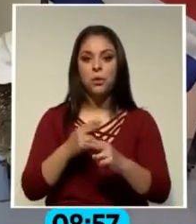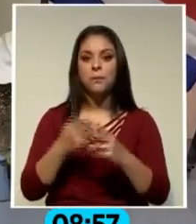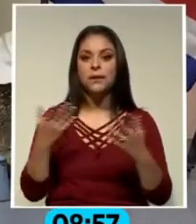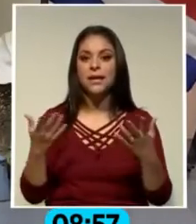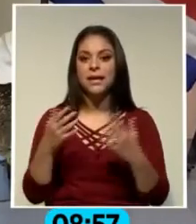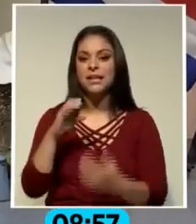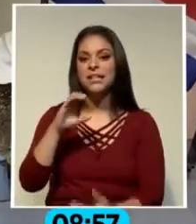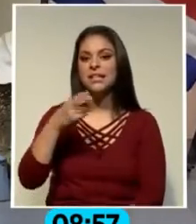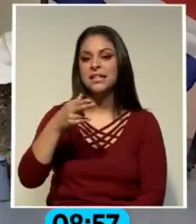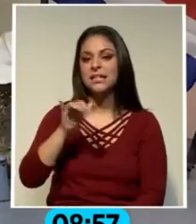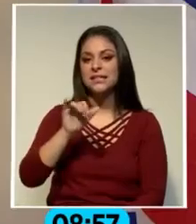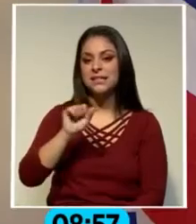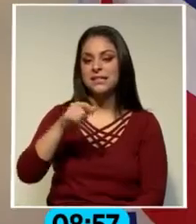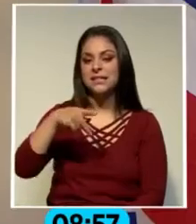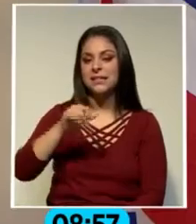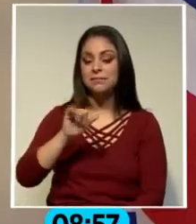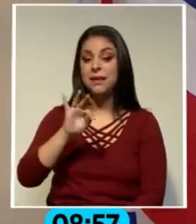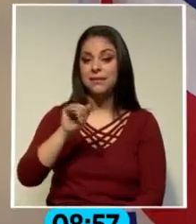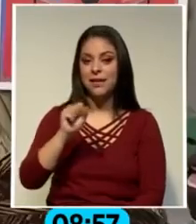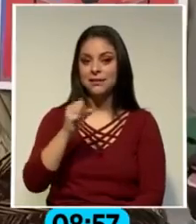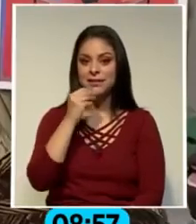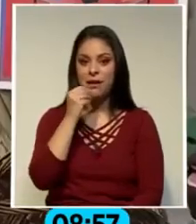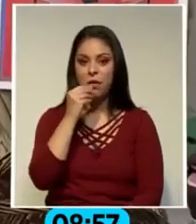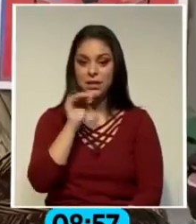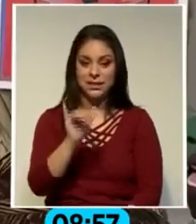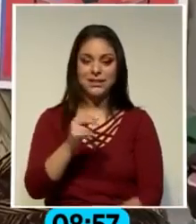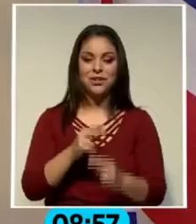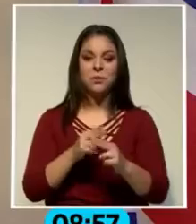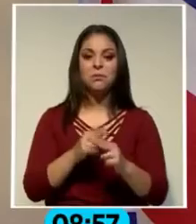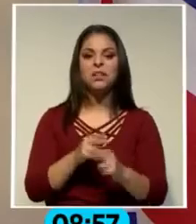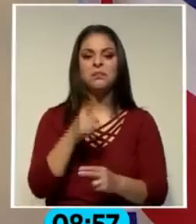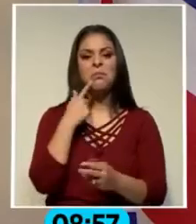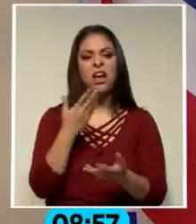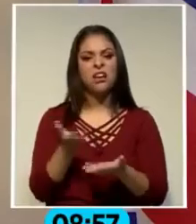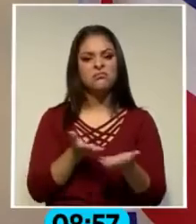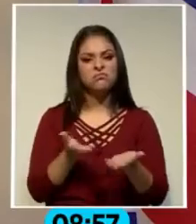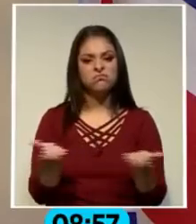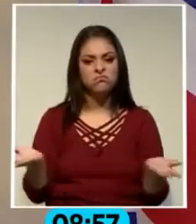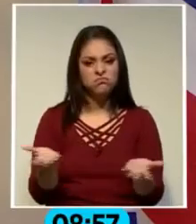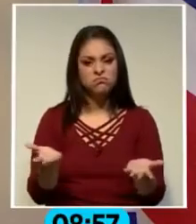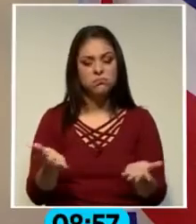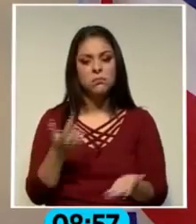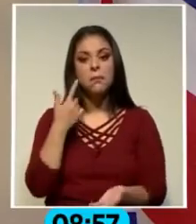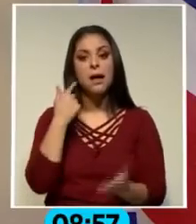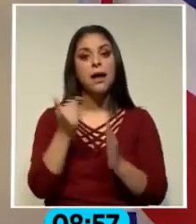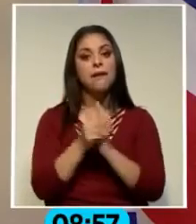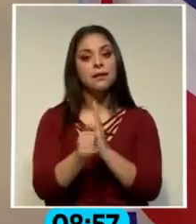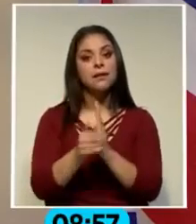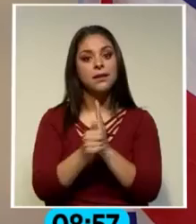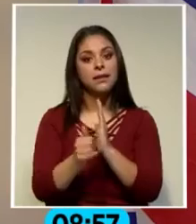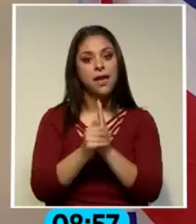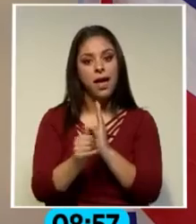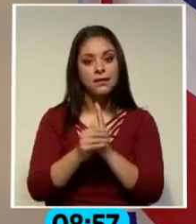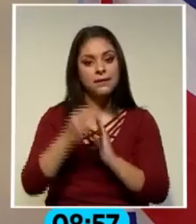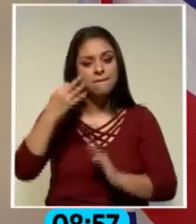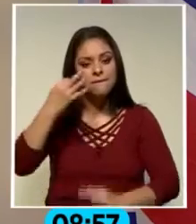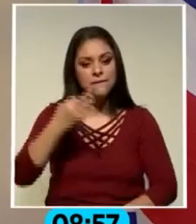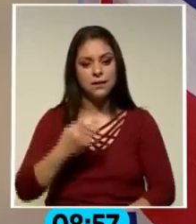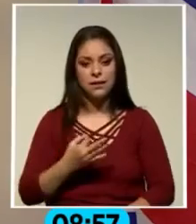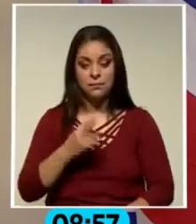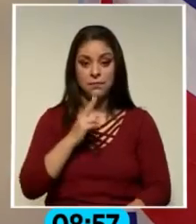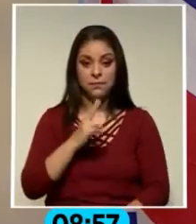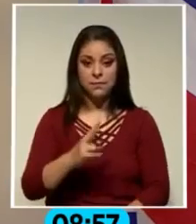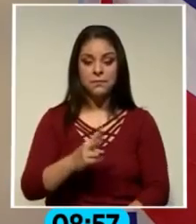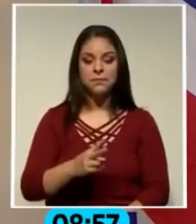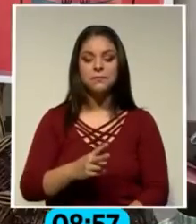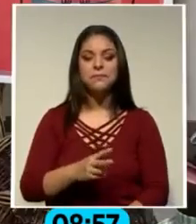Chispitas de sabores. Se llama nuestro emprendimiento, ese era el nombre. ¿Y para qué nos sirve? Eso nos sirve para nuestras habilidades finas, ¿verdad? Para